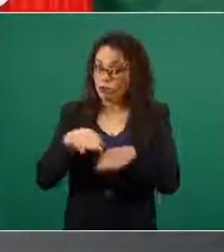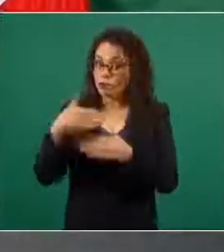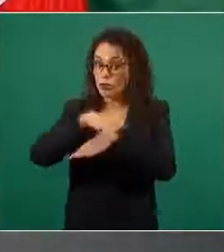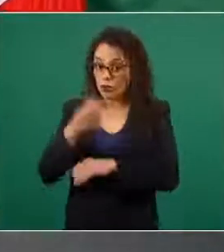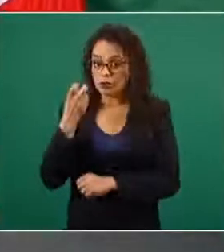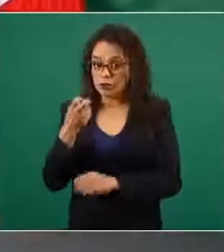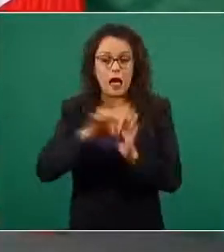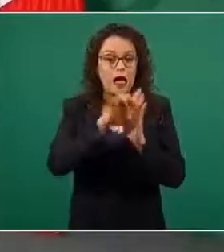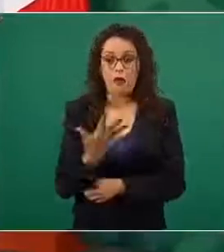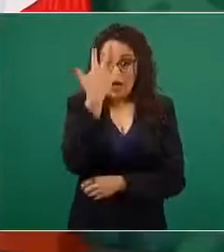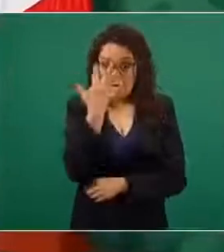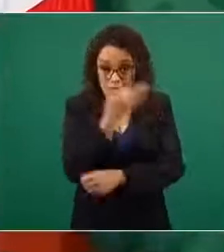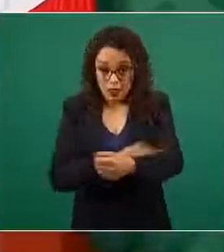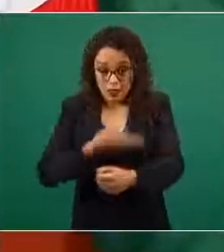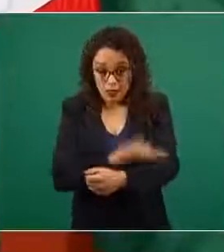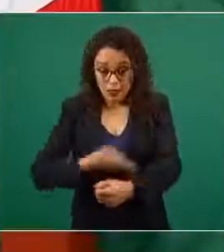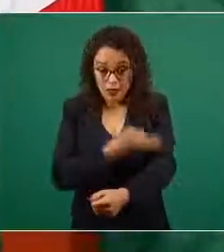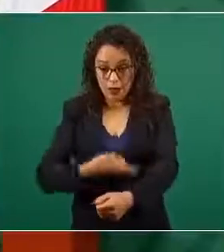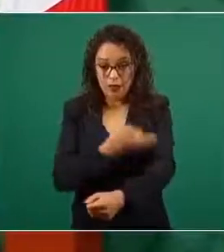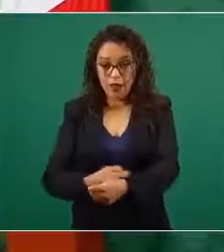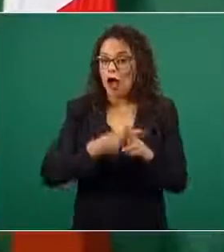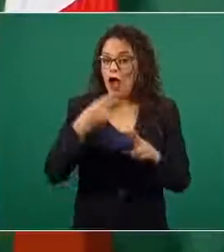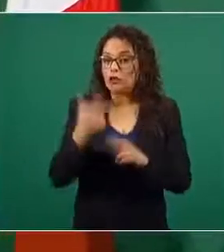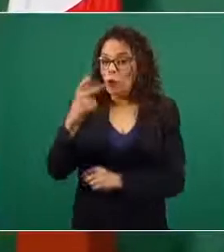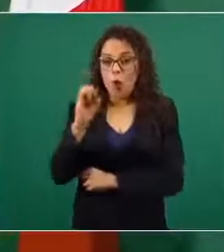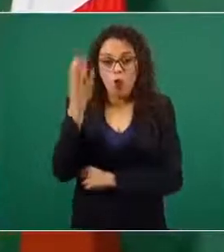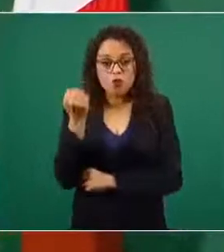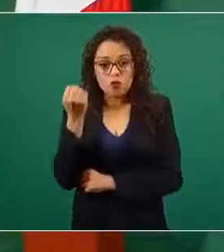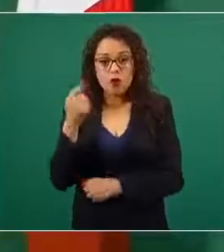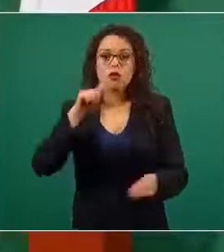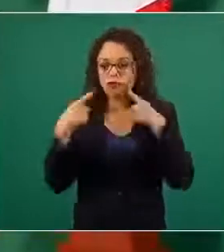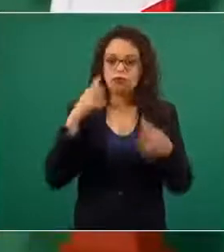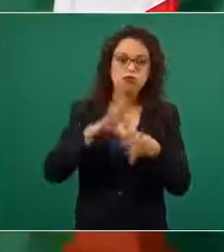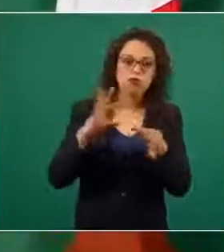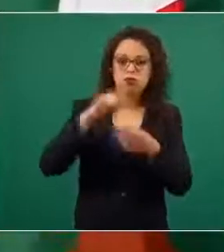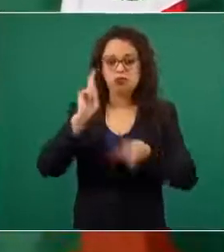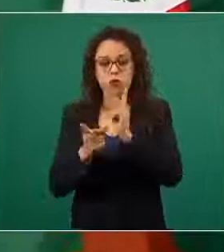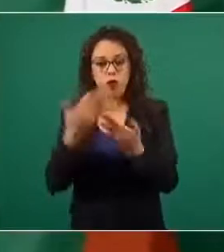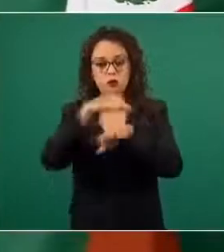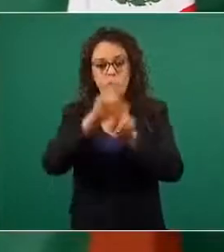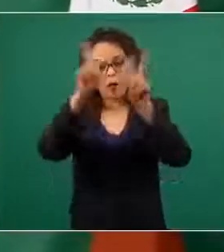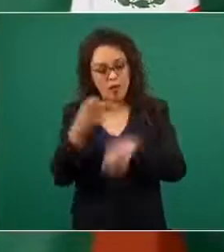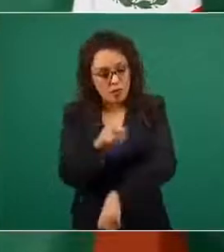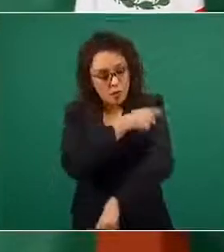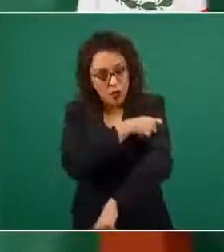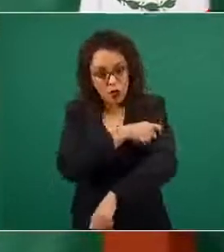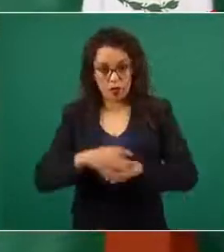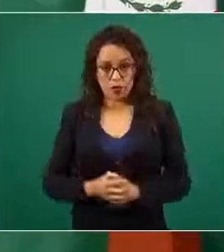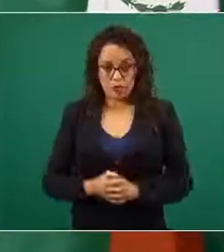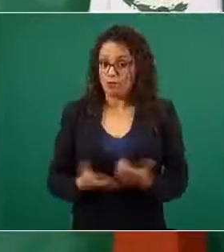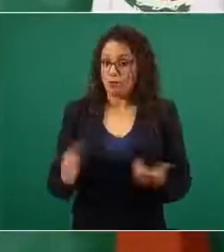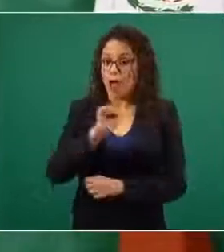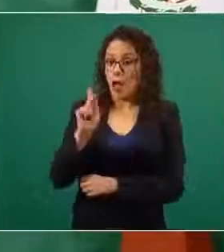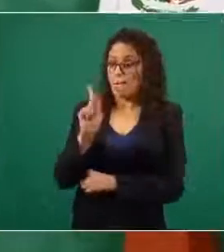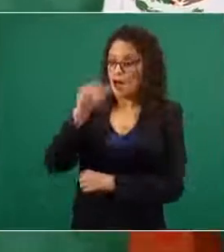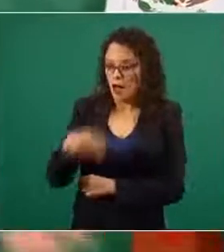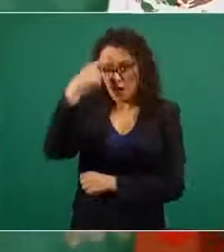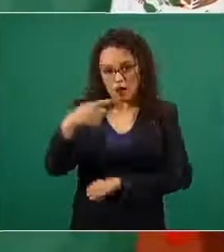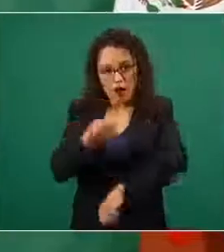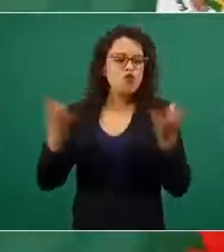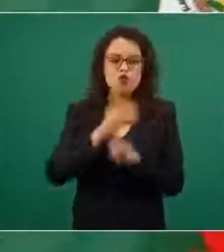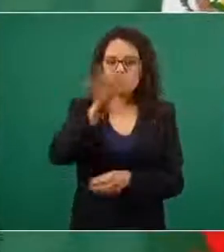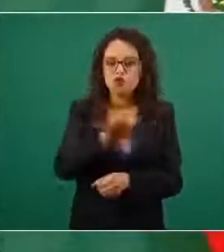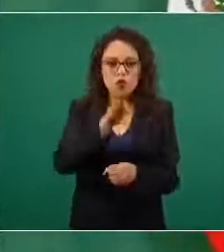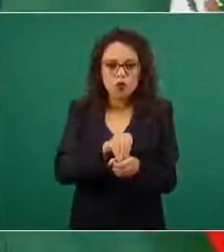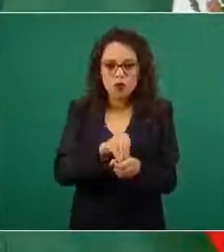ejemplo, desde las 5 de la tarde hasta las 8 o 9, tratando el tema vacunas. Ya el plan de vacunación, ya la conformación de las brigadas,